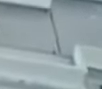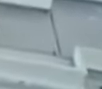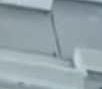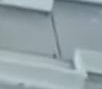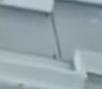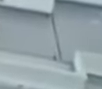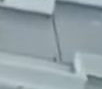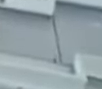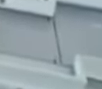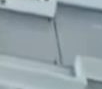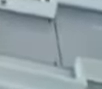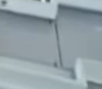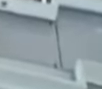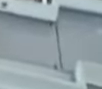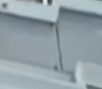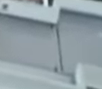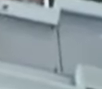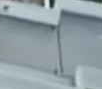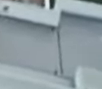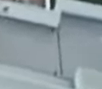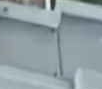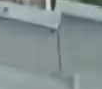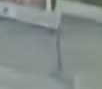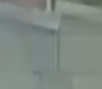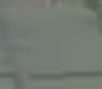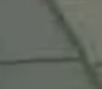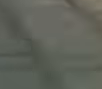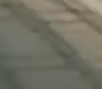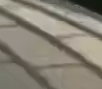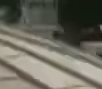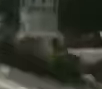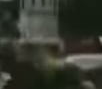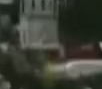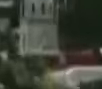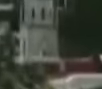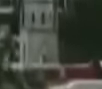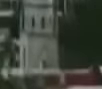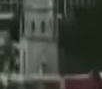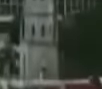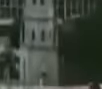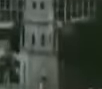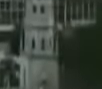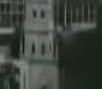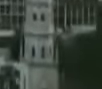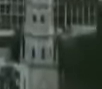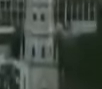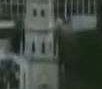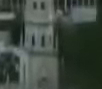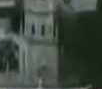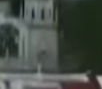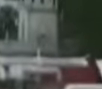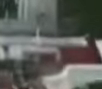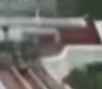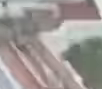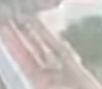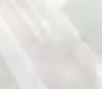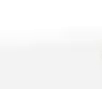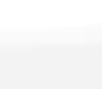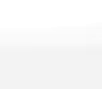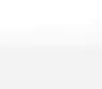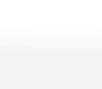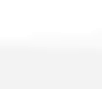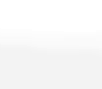Elíptico de la Asamblea Nacional, desde el Palacio Federal Legislativo. Con ello vamos a despedir esta transmisión.